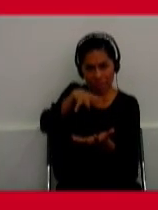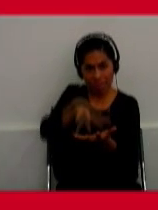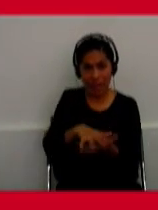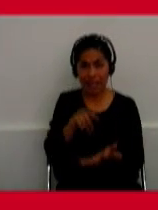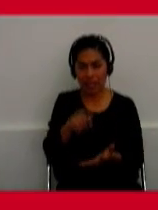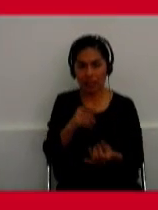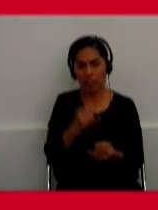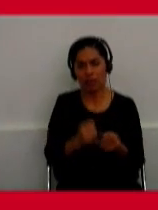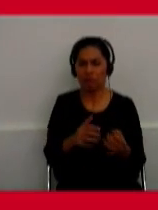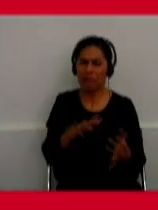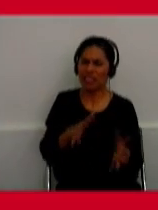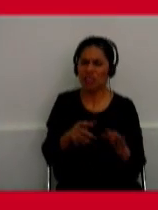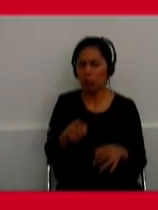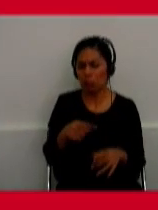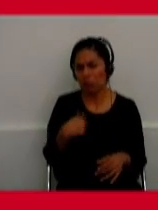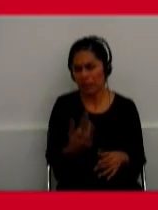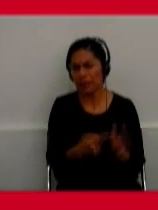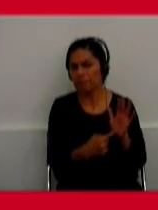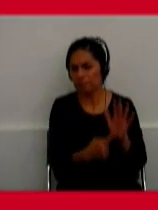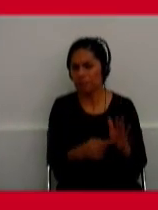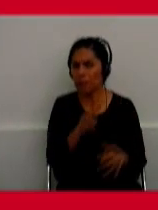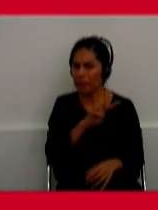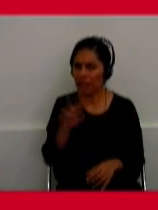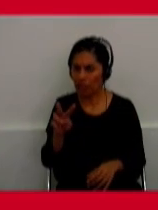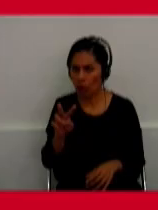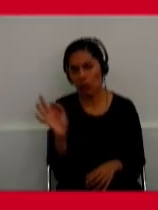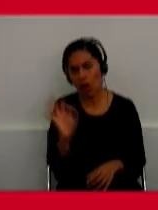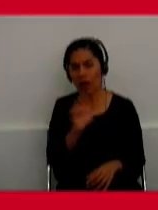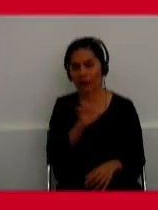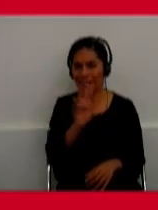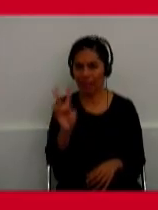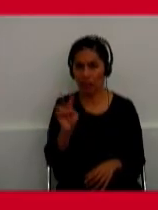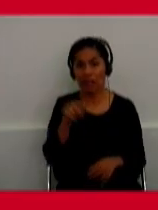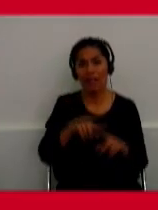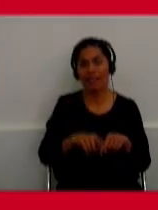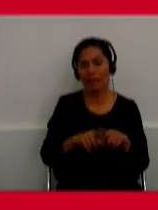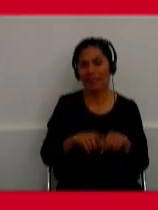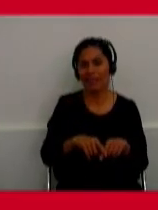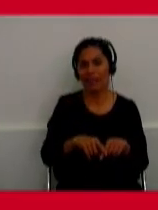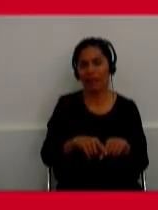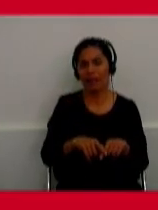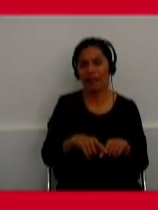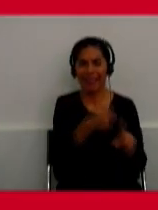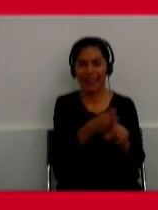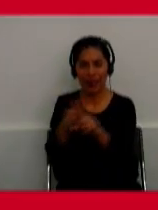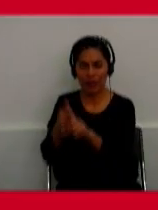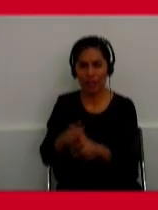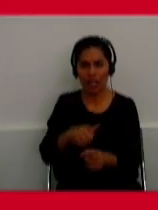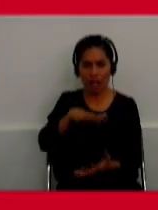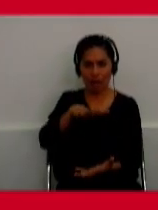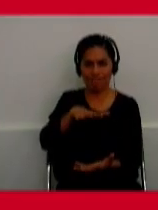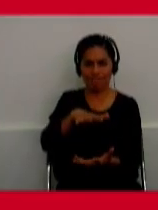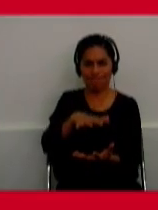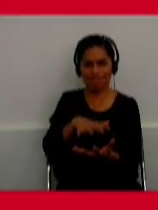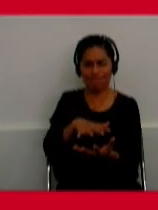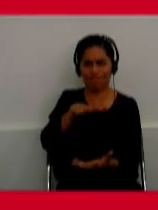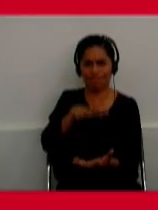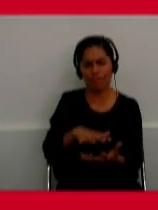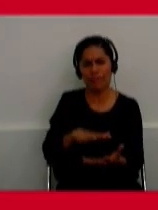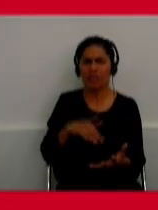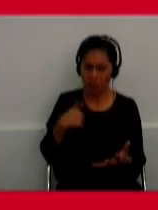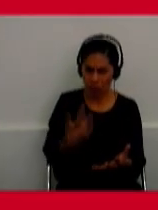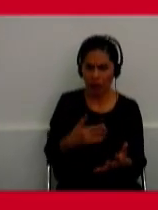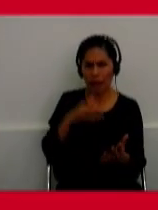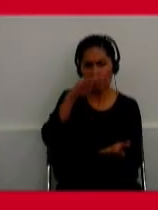ofrecer 22, 24, 26 filtros. Depende de la capacidad de cada filtro. Hoy en día eso puede reducirse hasta